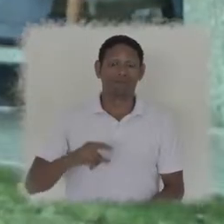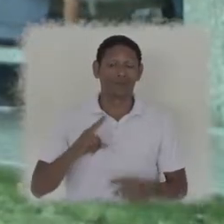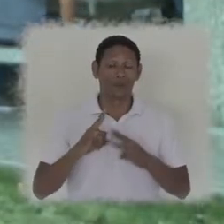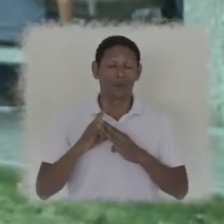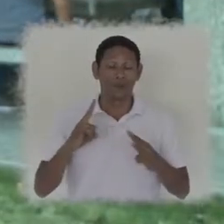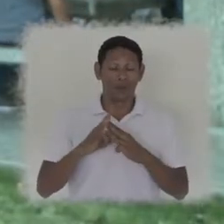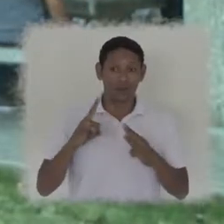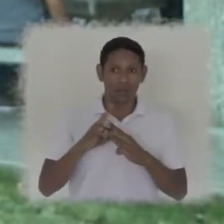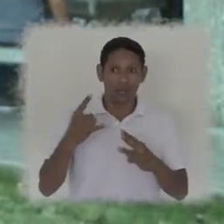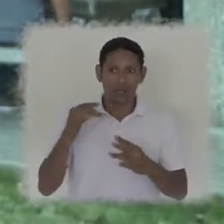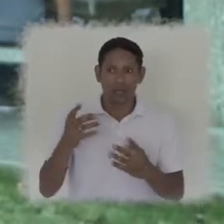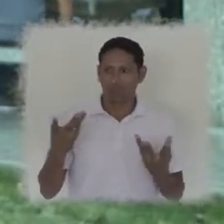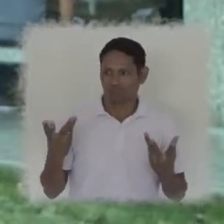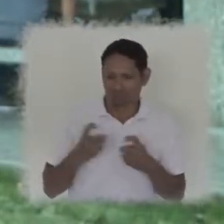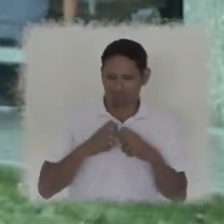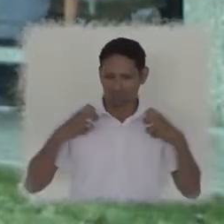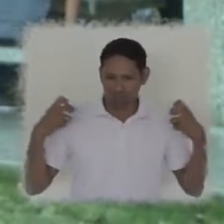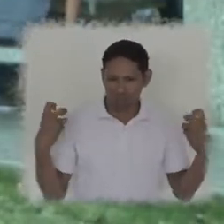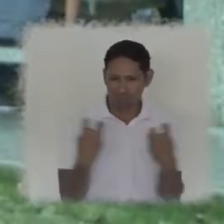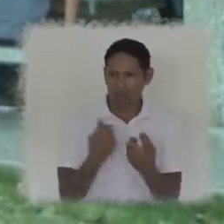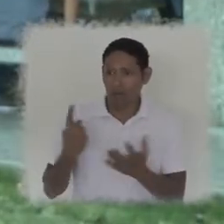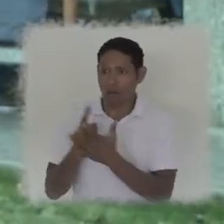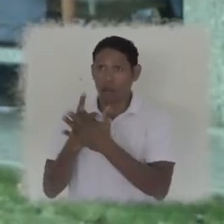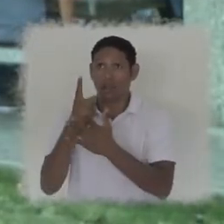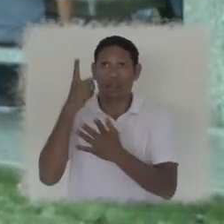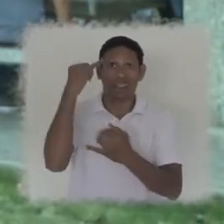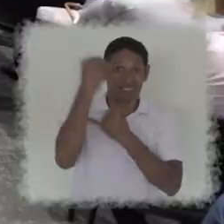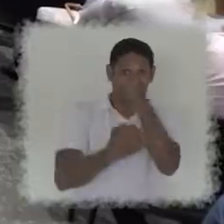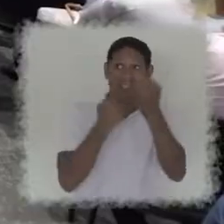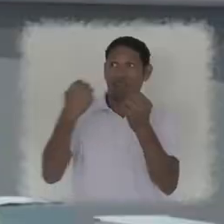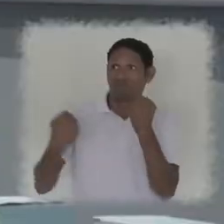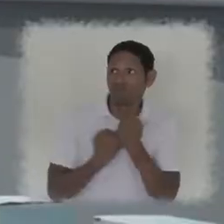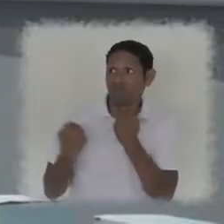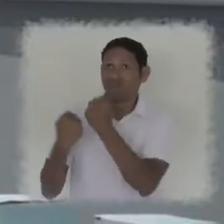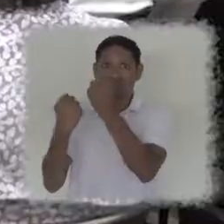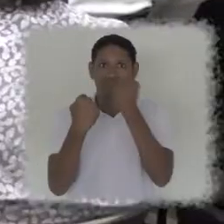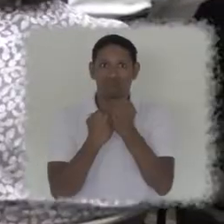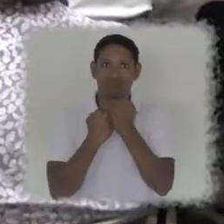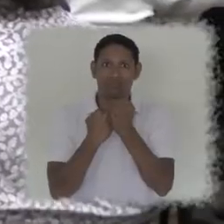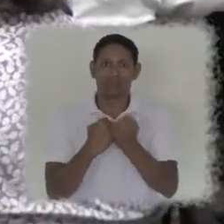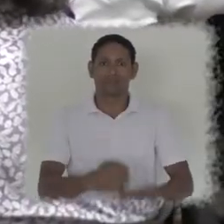Esta casa de estudios realizó coloquios sobre cooperación internacional.